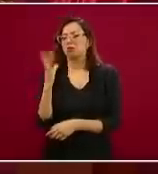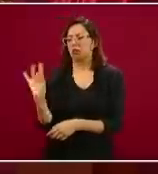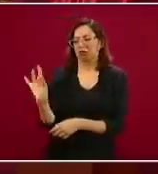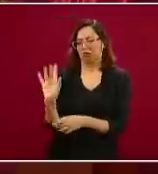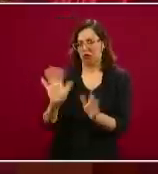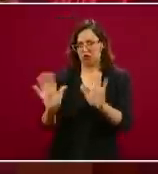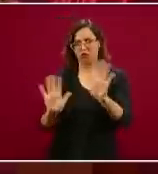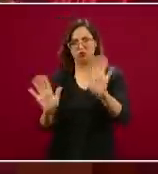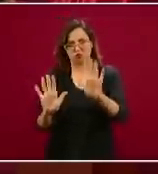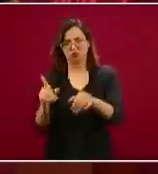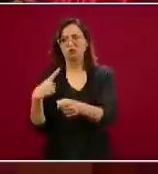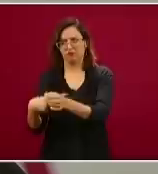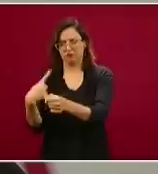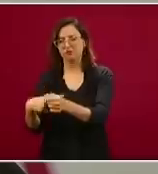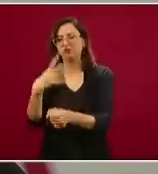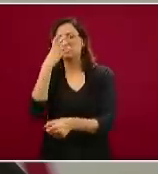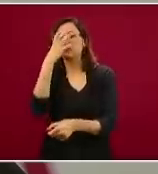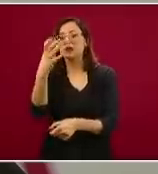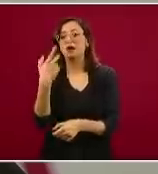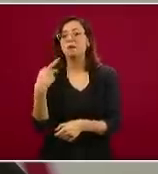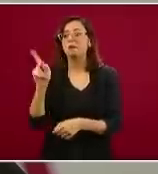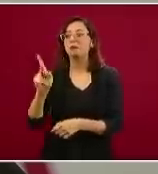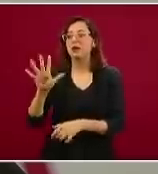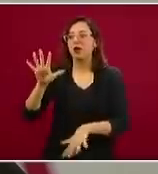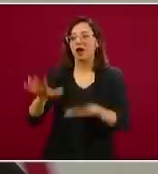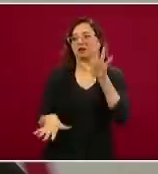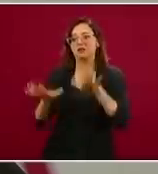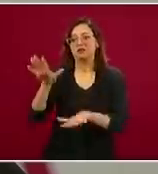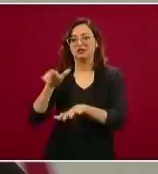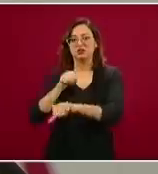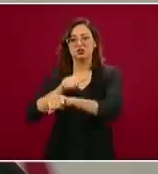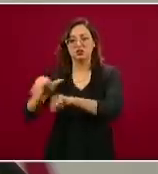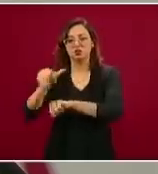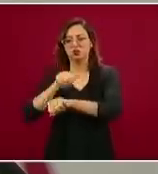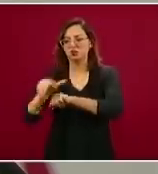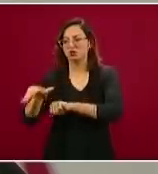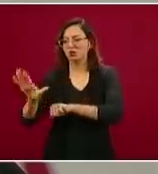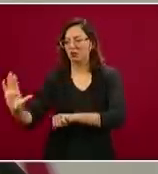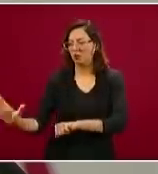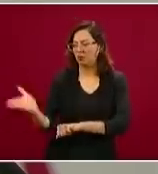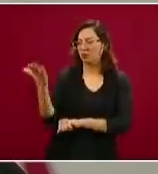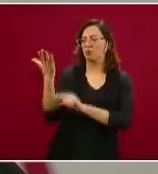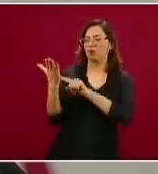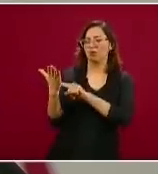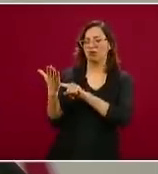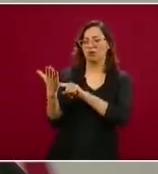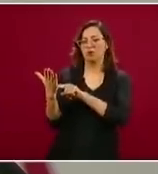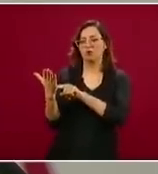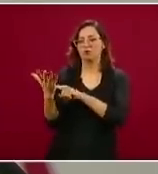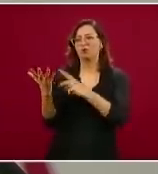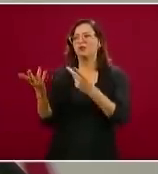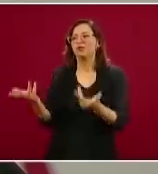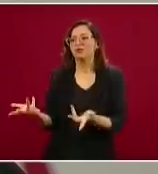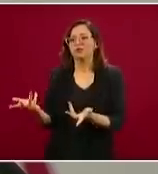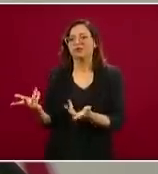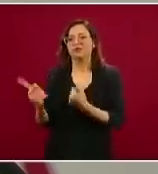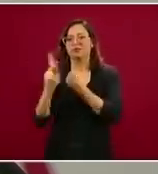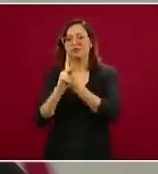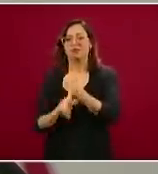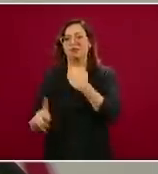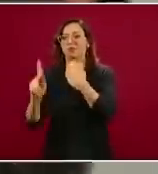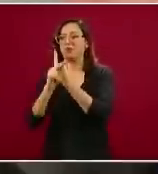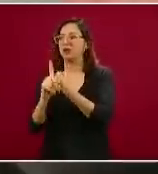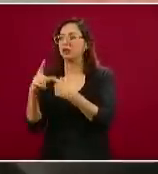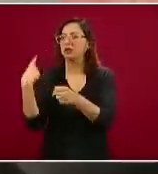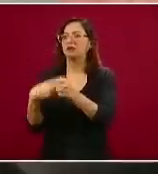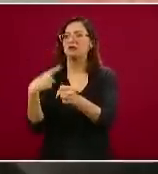la importancia de la epidemia, a veces los números nos llevan a pensar que cuando un país tiene casos, ya